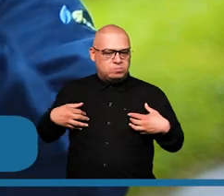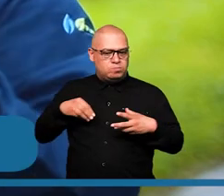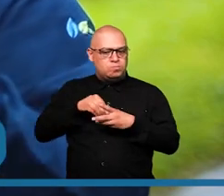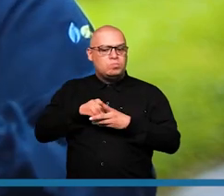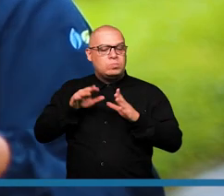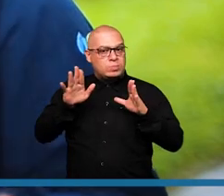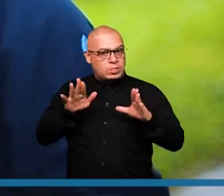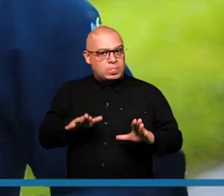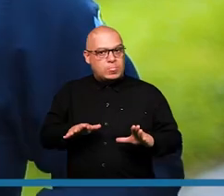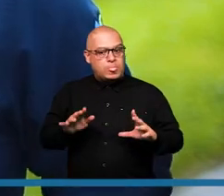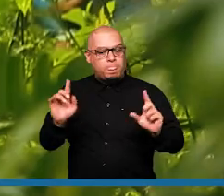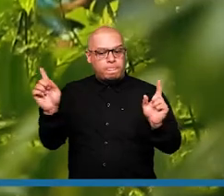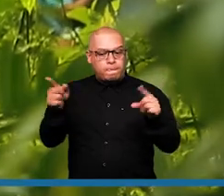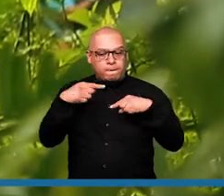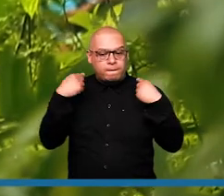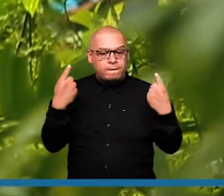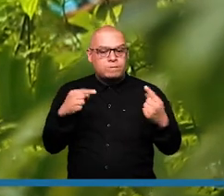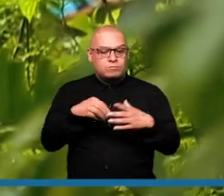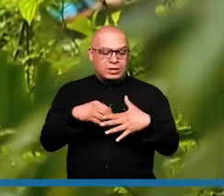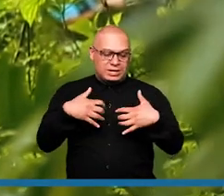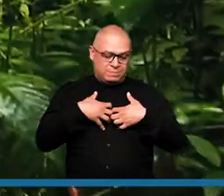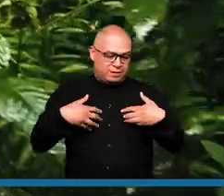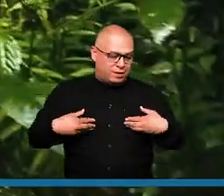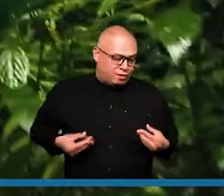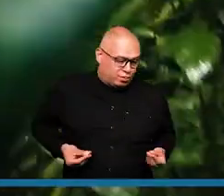vaya preparado a la vida libre.